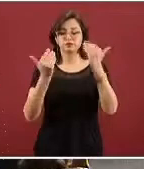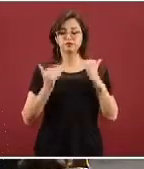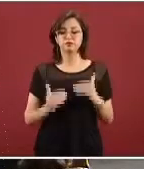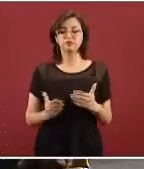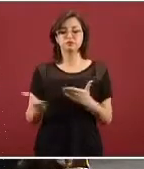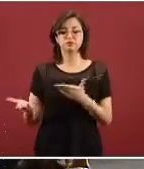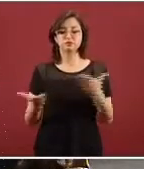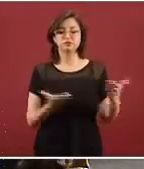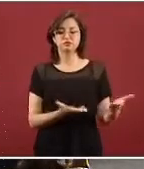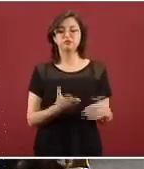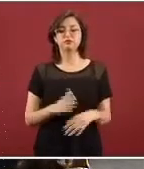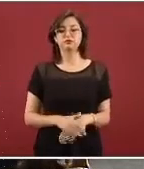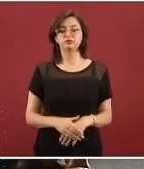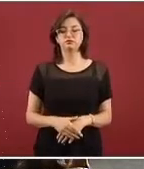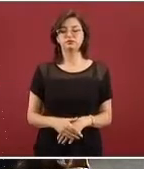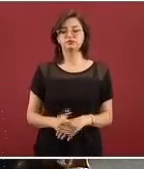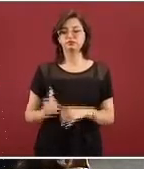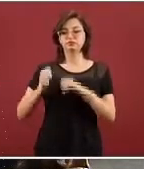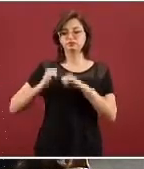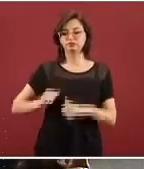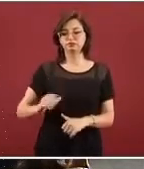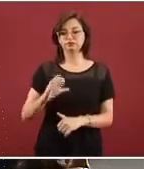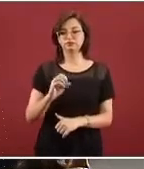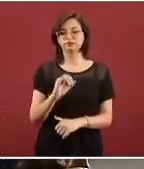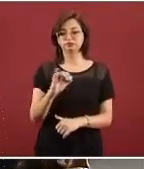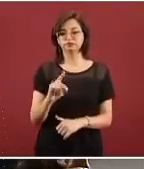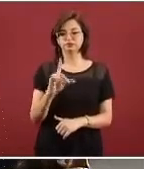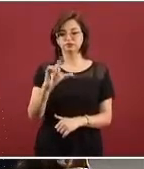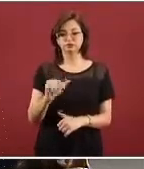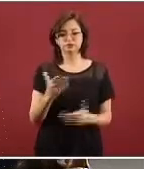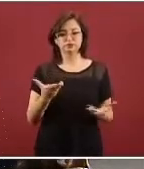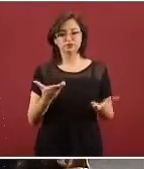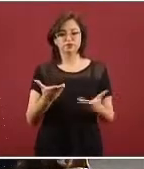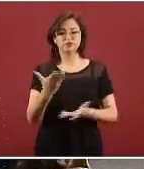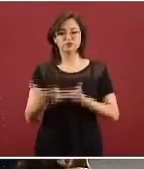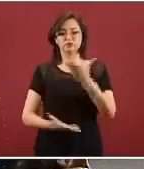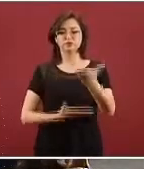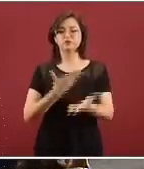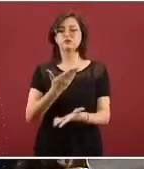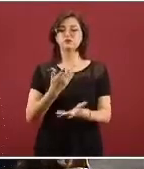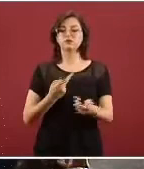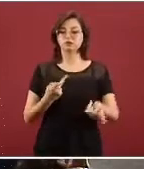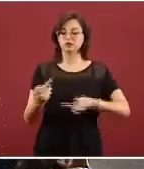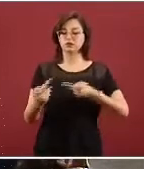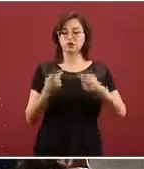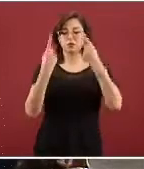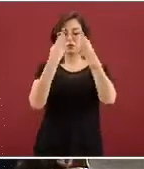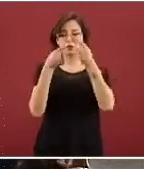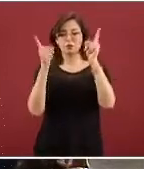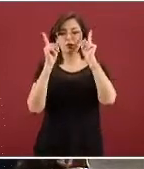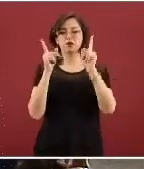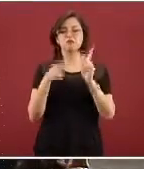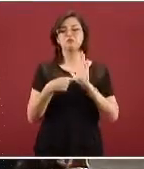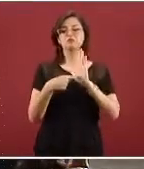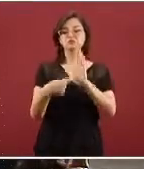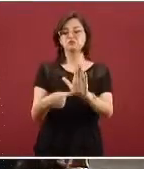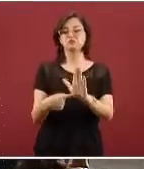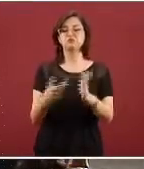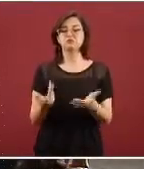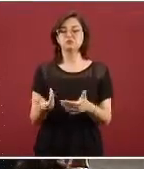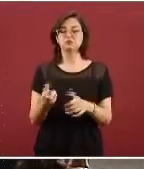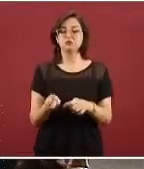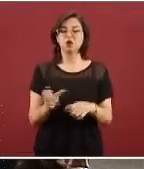le pido al almirante Ojeda, con todo respeto, que nos presente el plan Marina que se tiene para el combate a